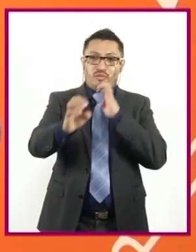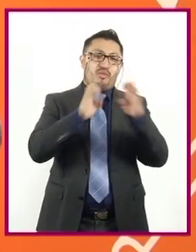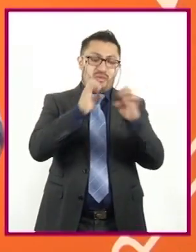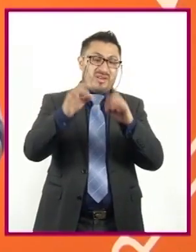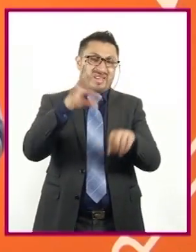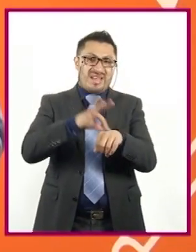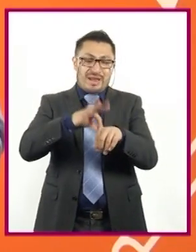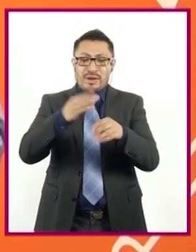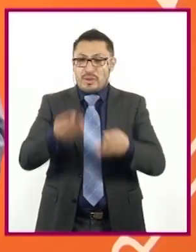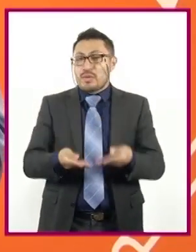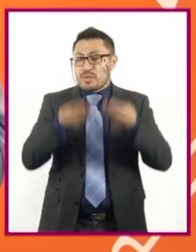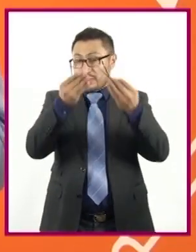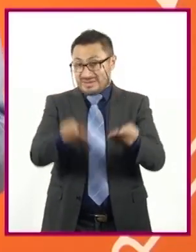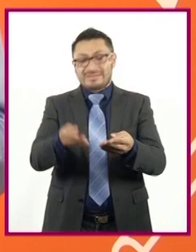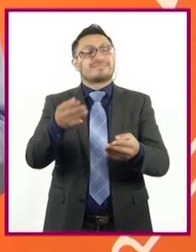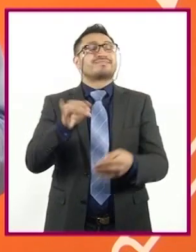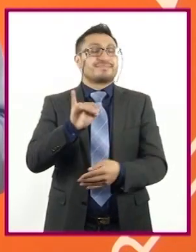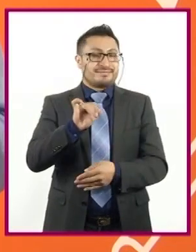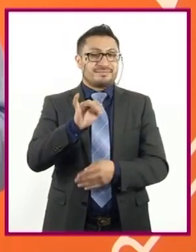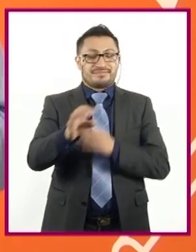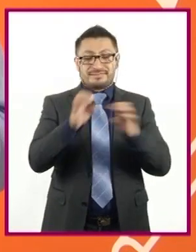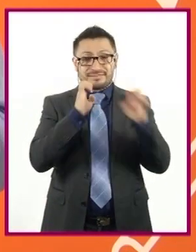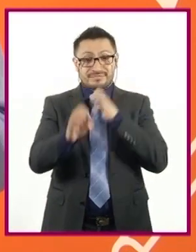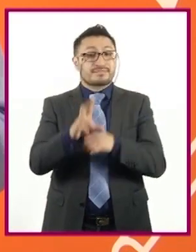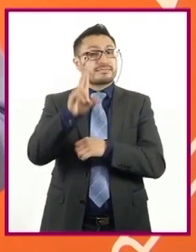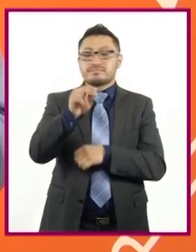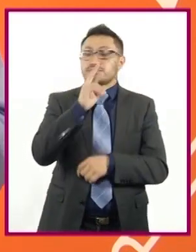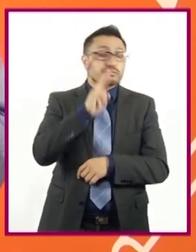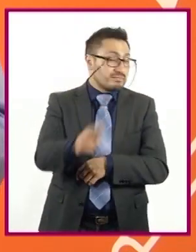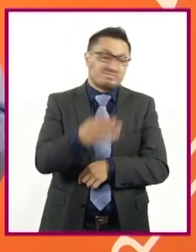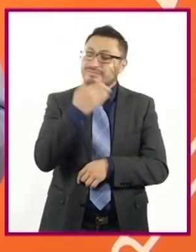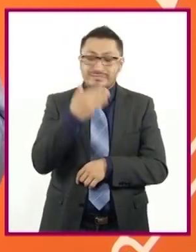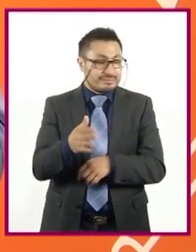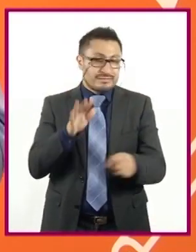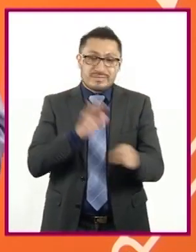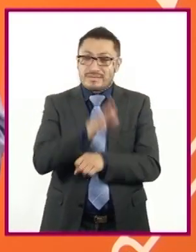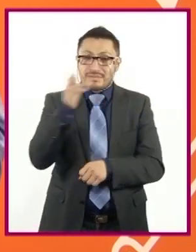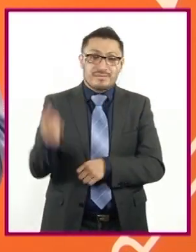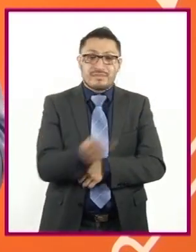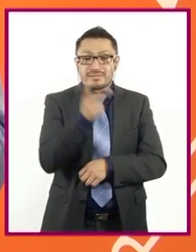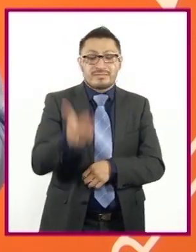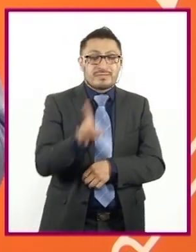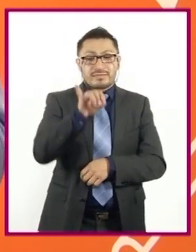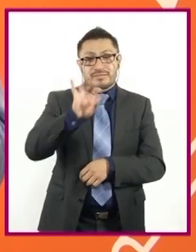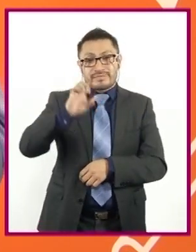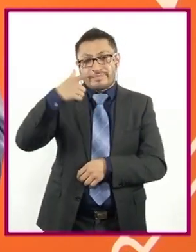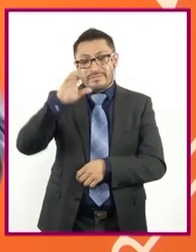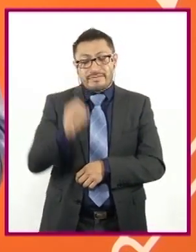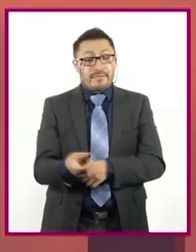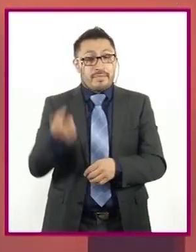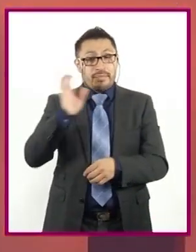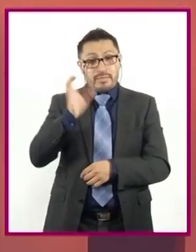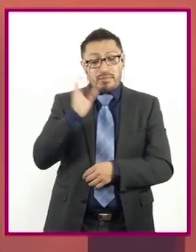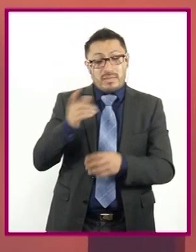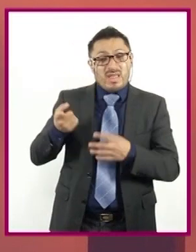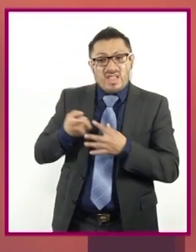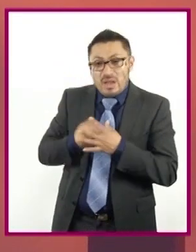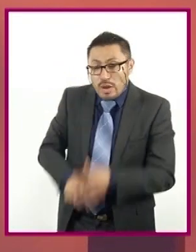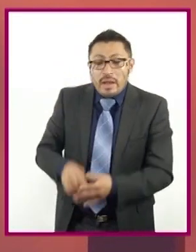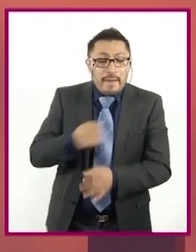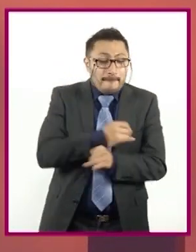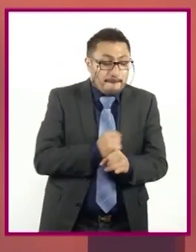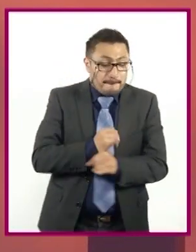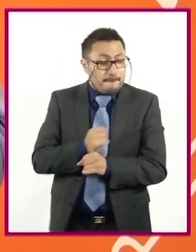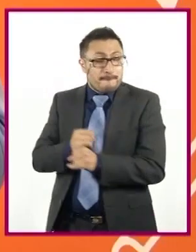por el doctor Jorge Ramos, no responde a las preguntas que se planteó Diego al inicio de su investigación. Por ello,